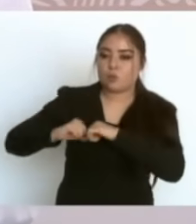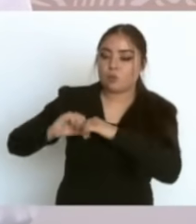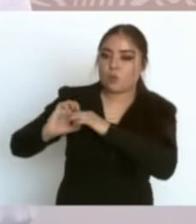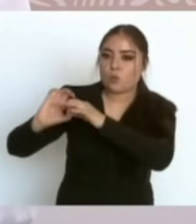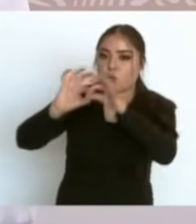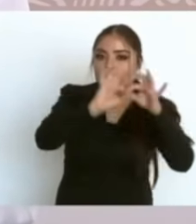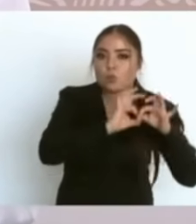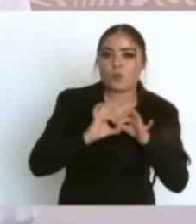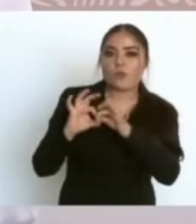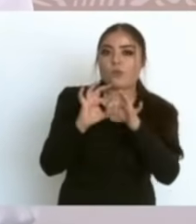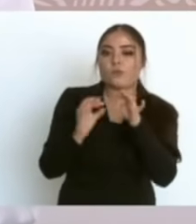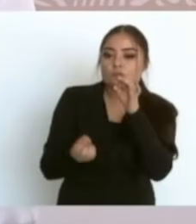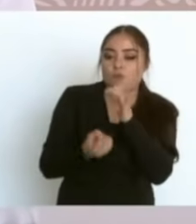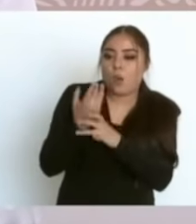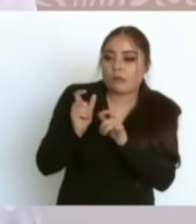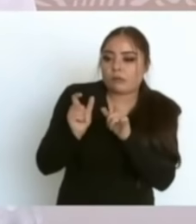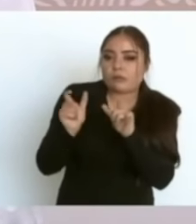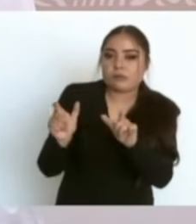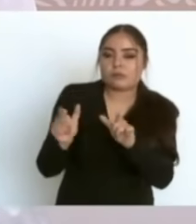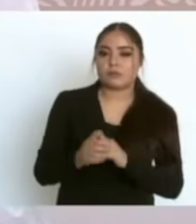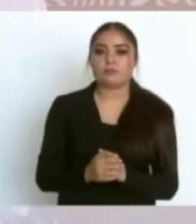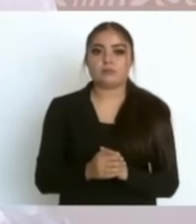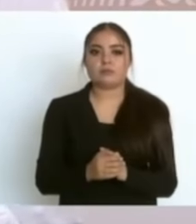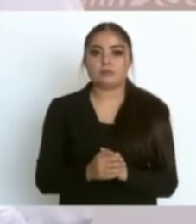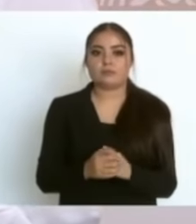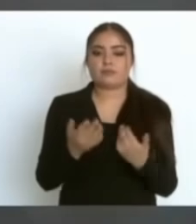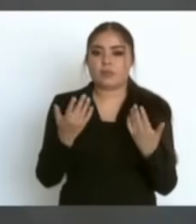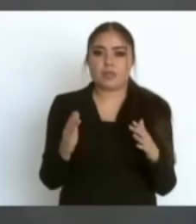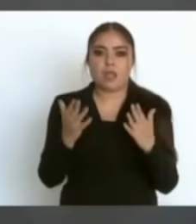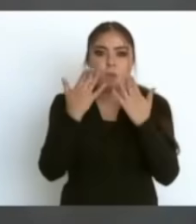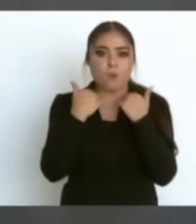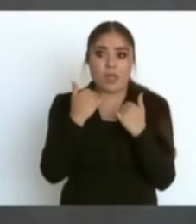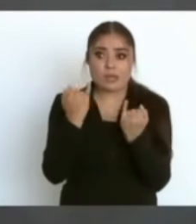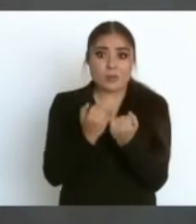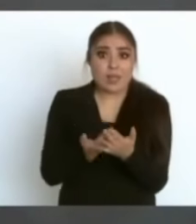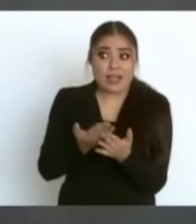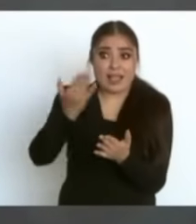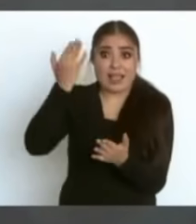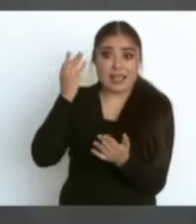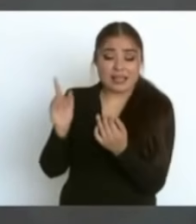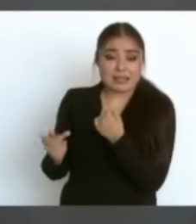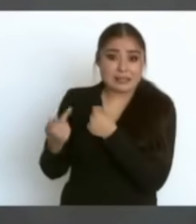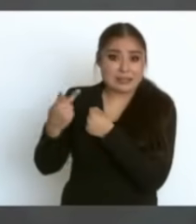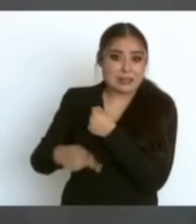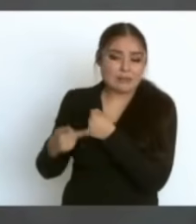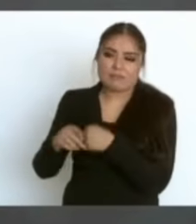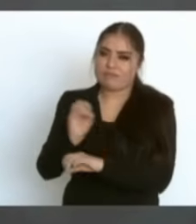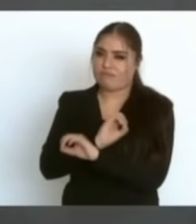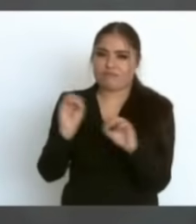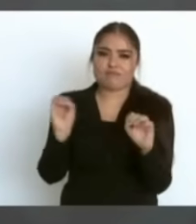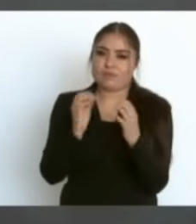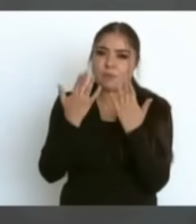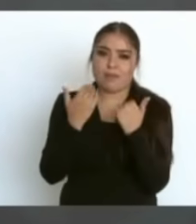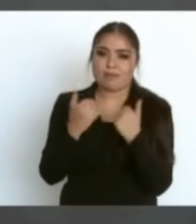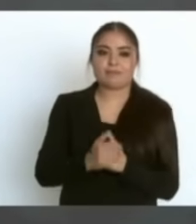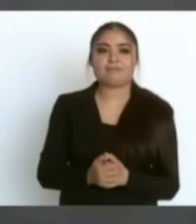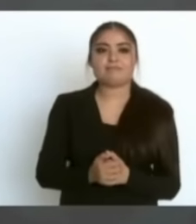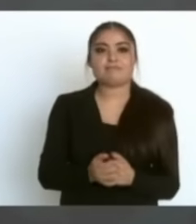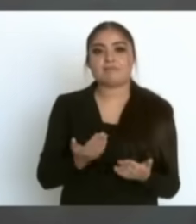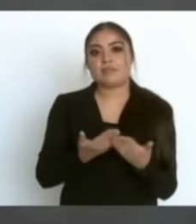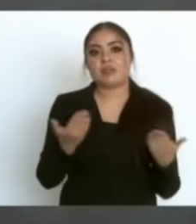sistema que es un modelo porque ya no hay la violencia que existía entonces